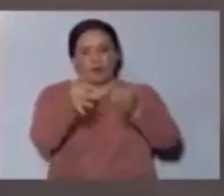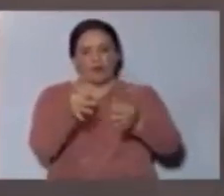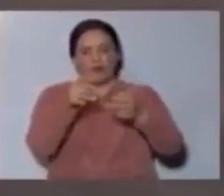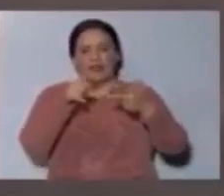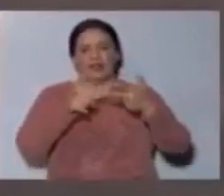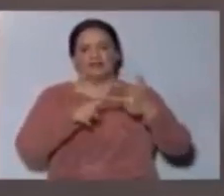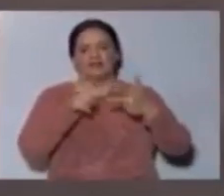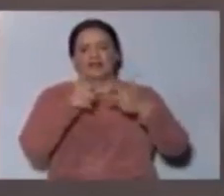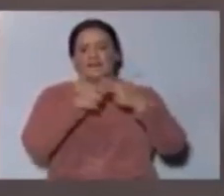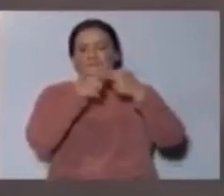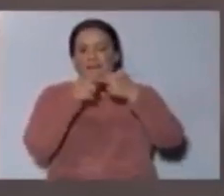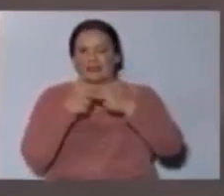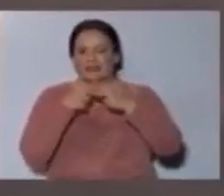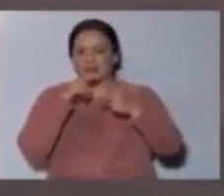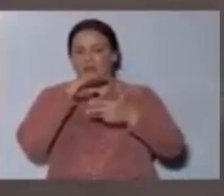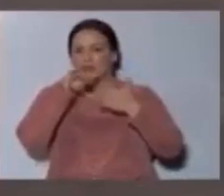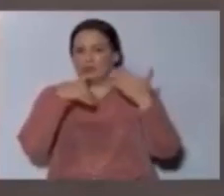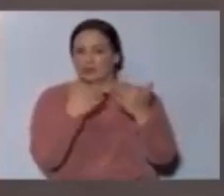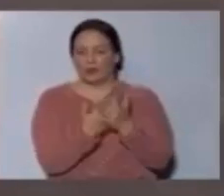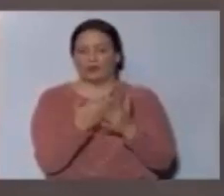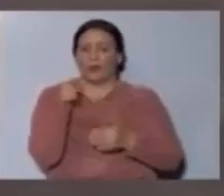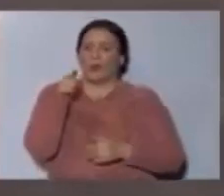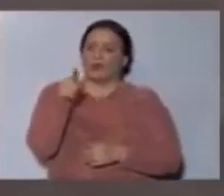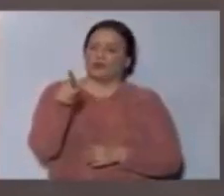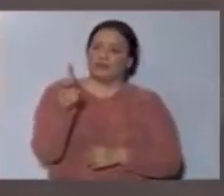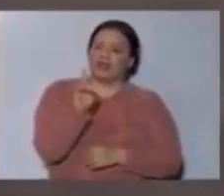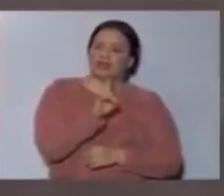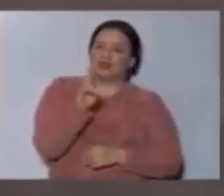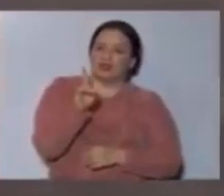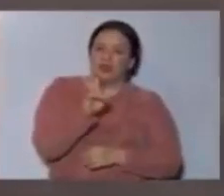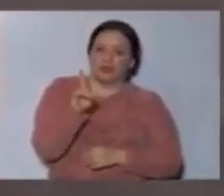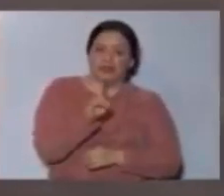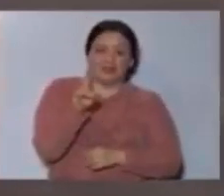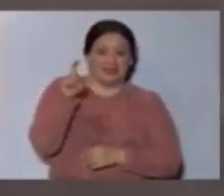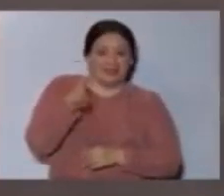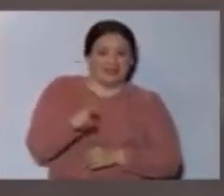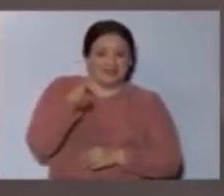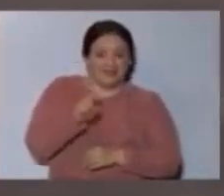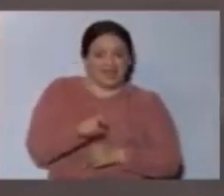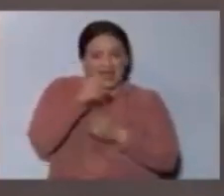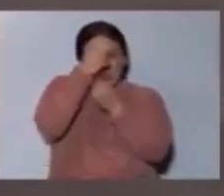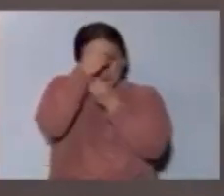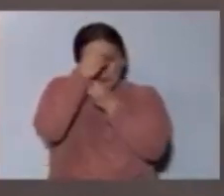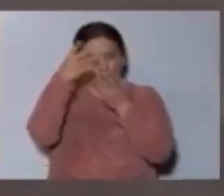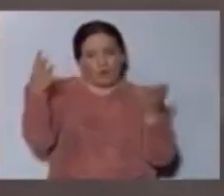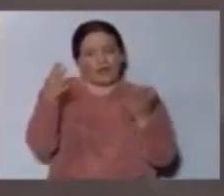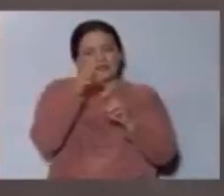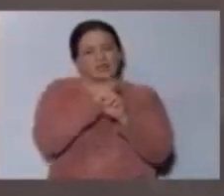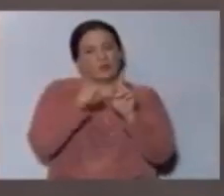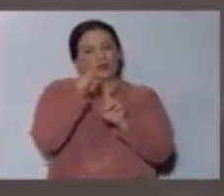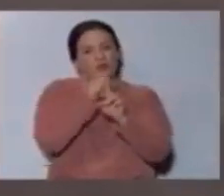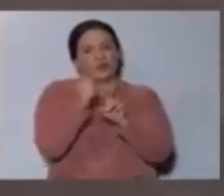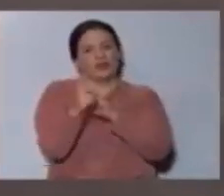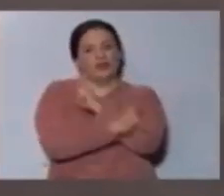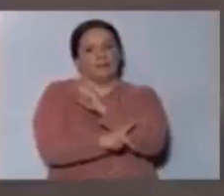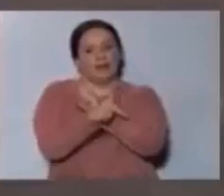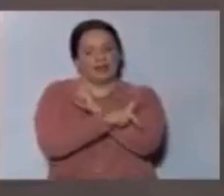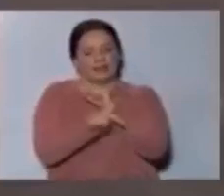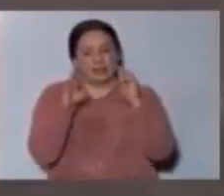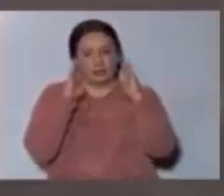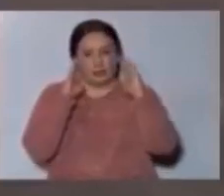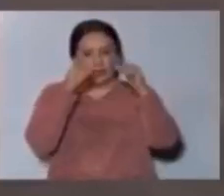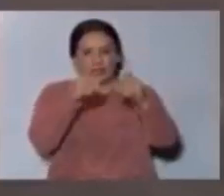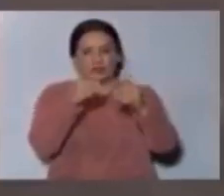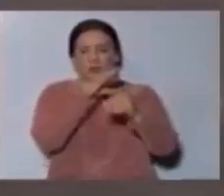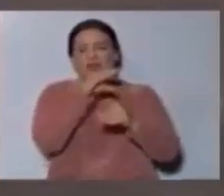y demás. Era donde usted debía denunciar la situación del país y las proyecciones, así como